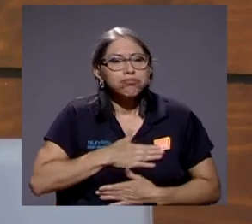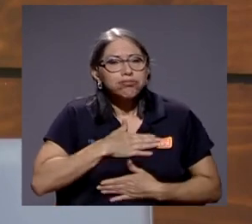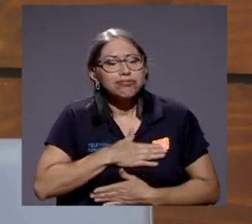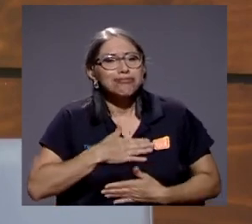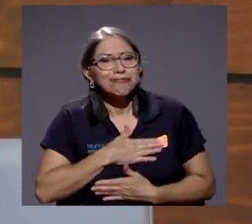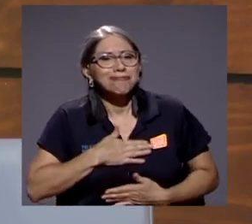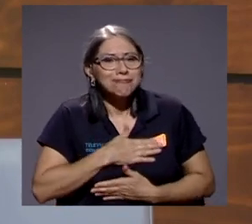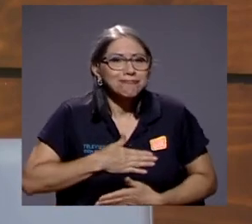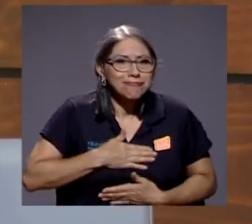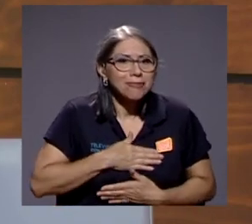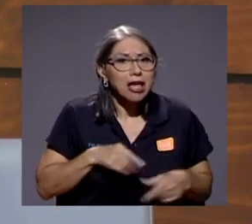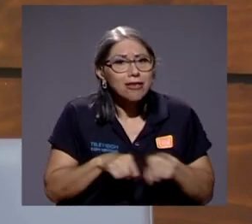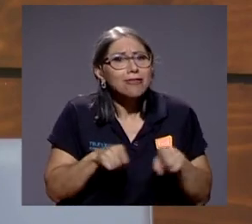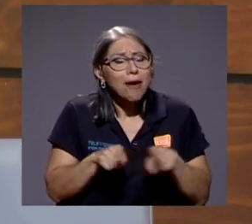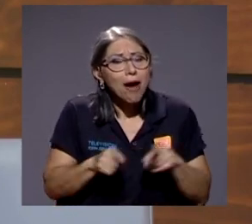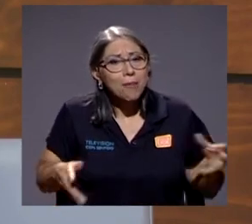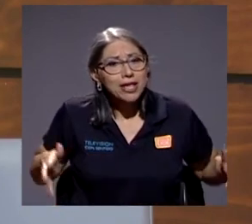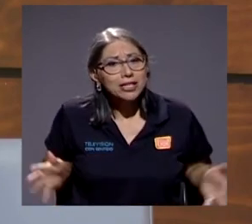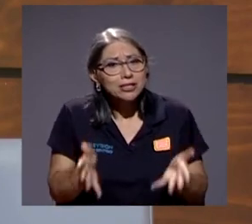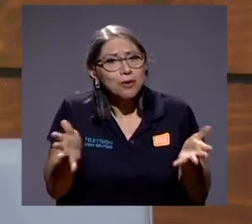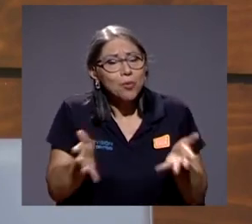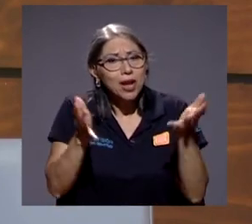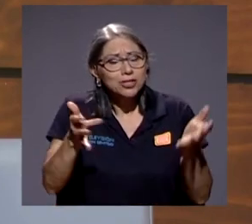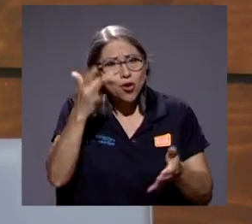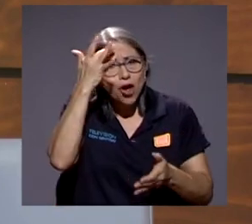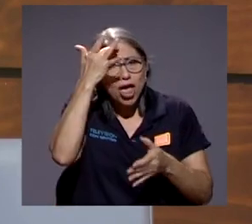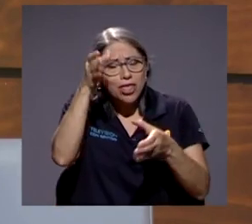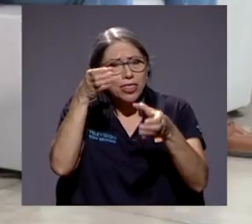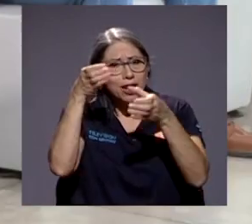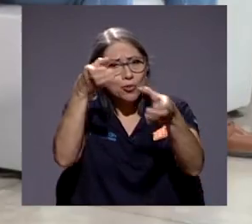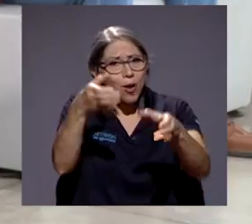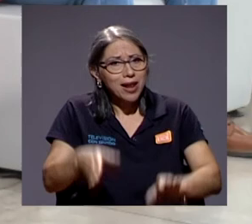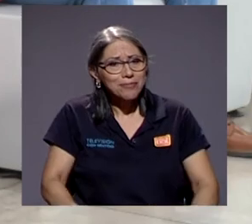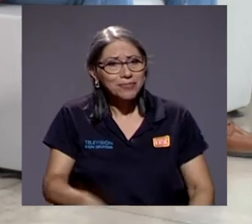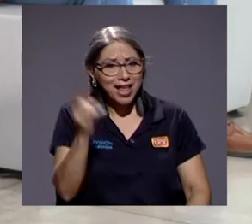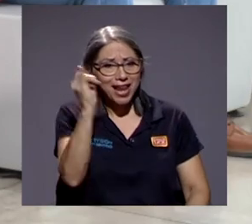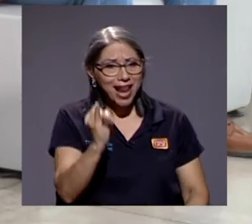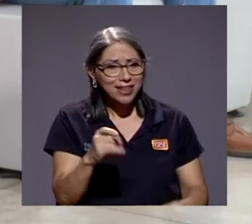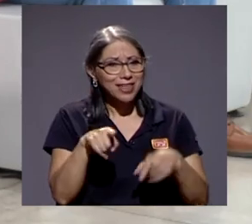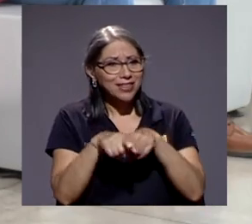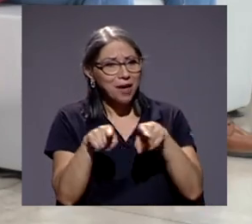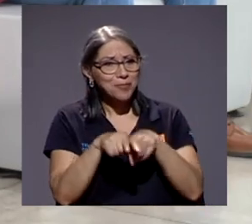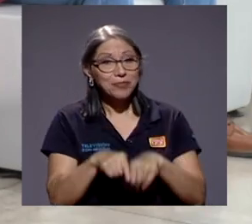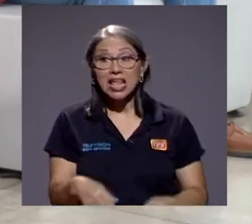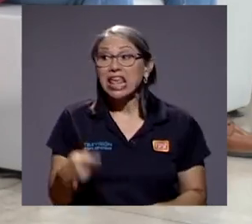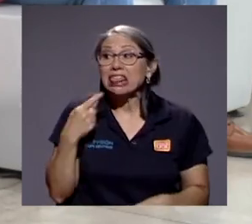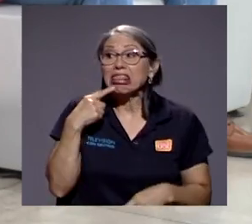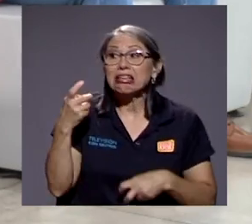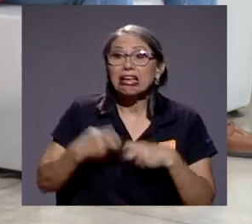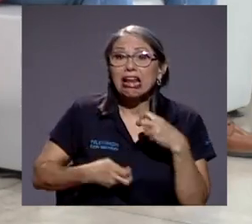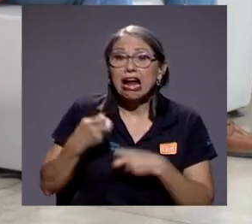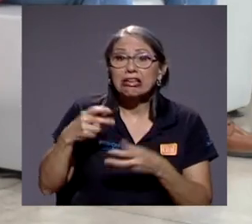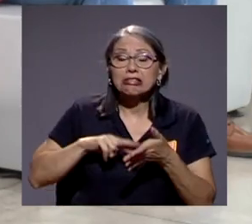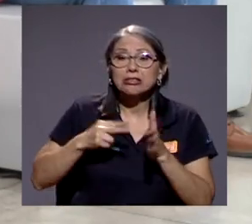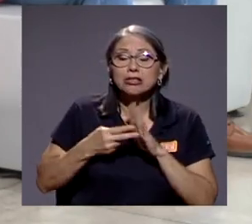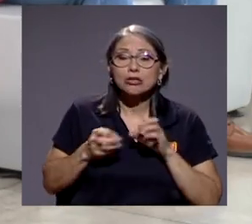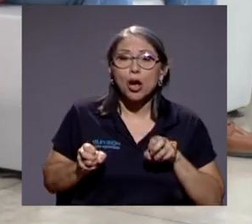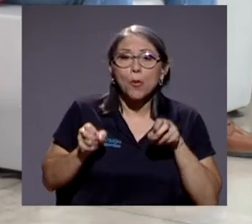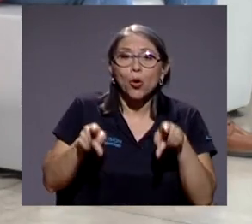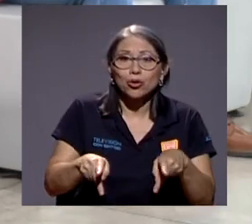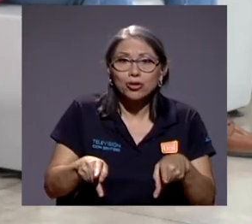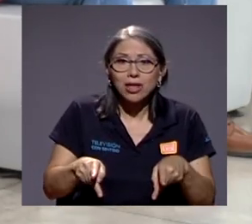y también de estimulación intelectual que también es variada dicen que la actriz es de su oportunidad y yo creo que ha sido una gran oportunidad